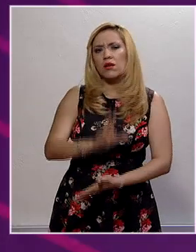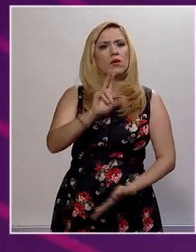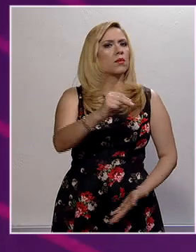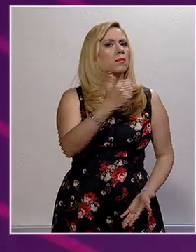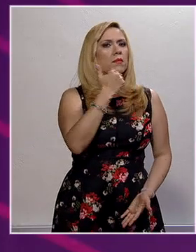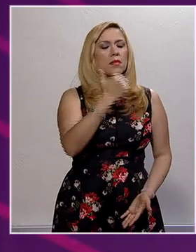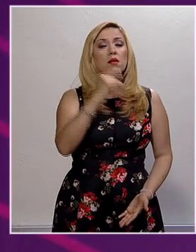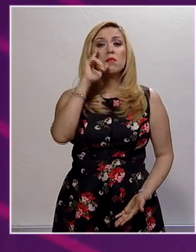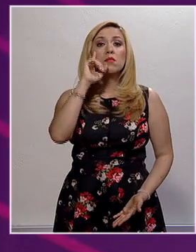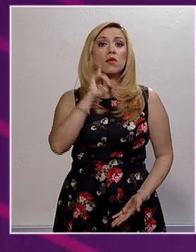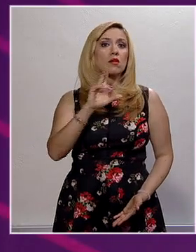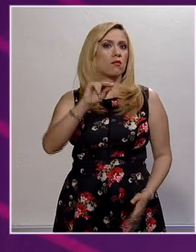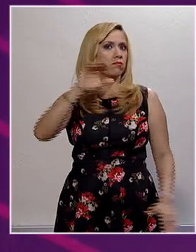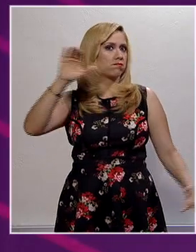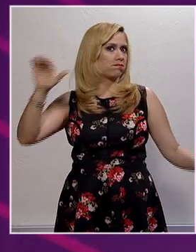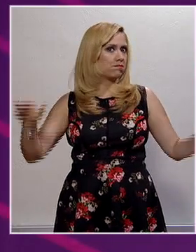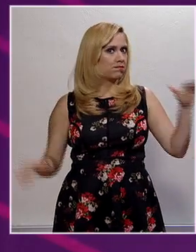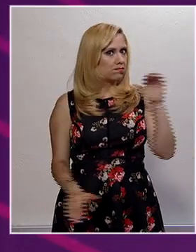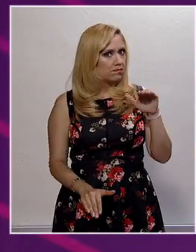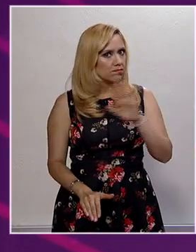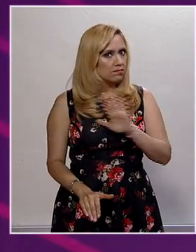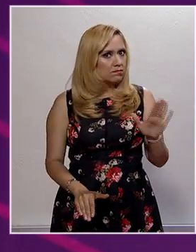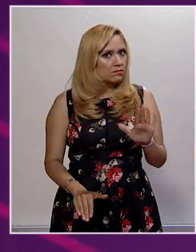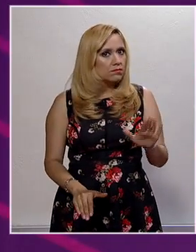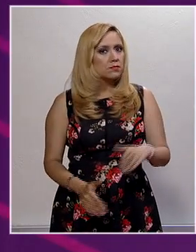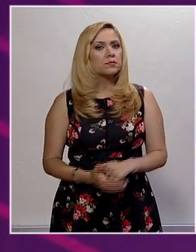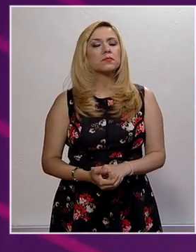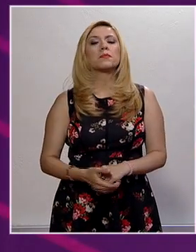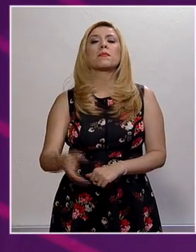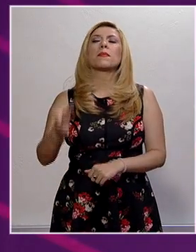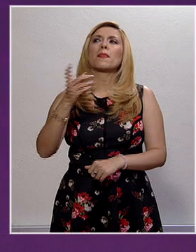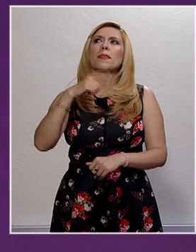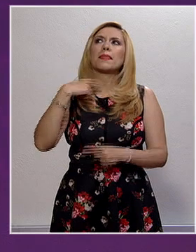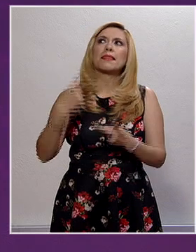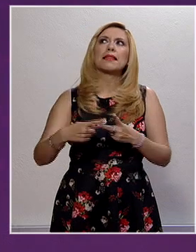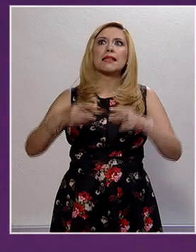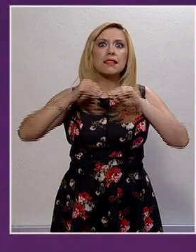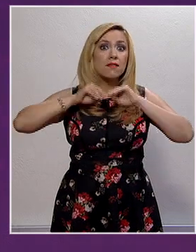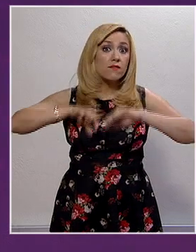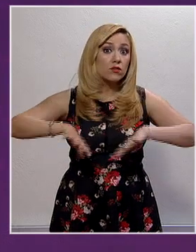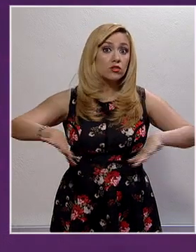y que las mujeres no son inferiores. Y en cuanto a la difusión,